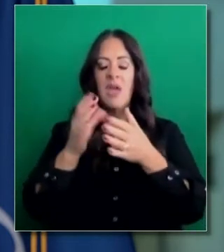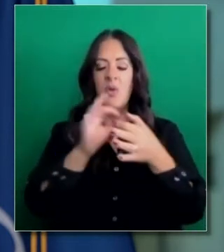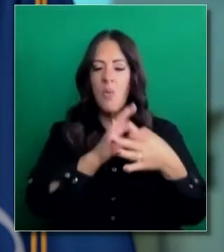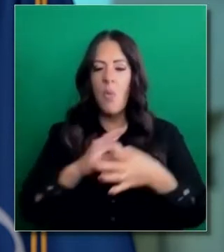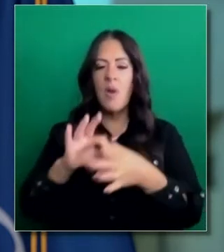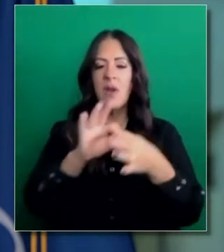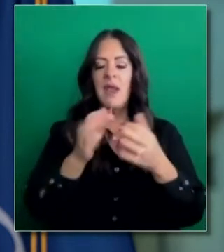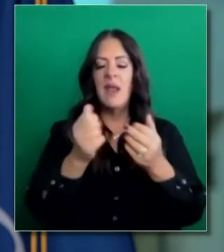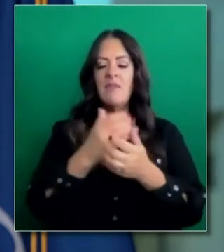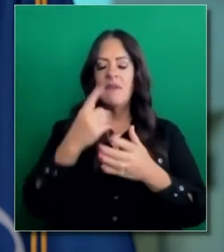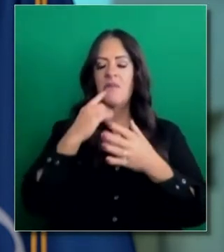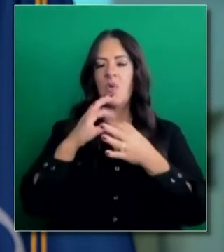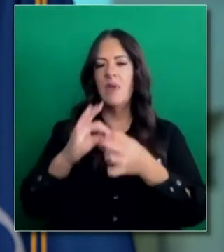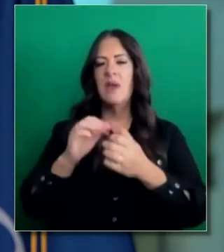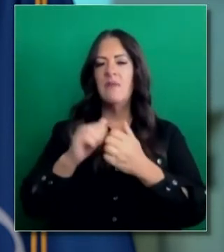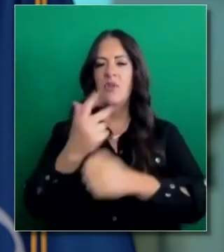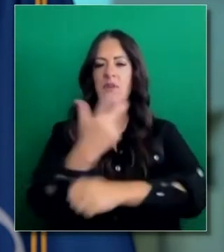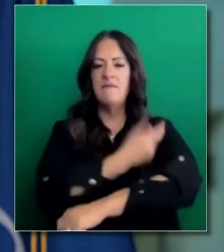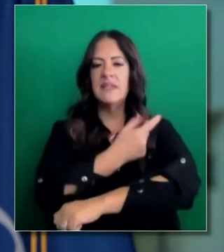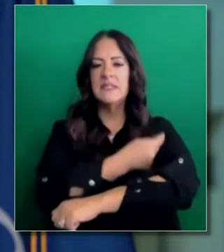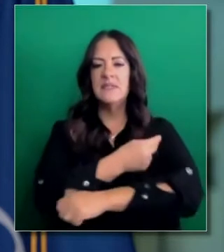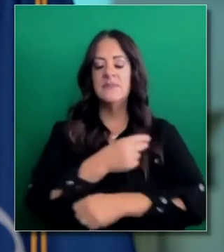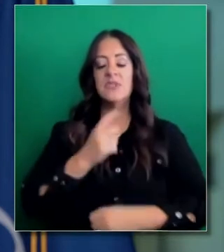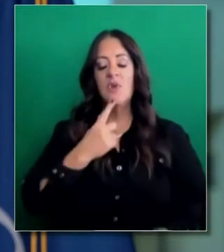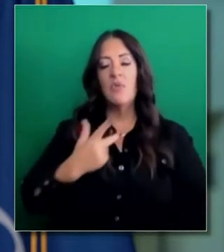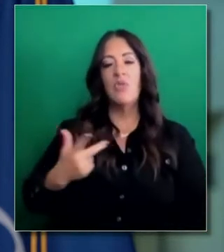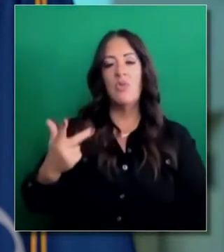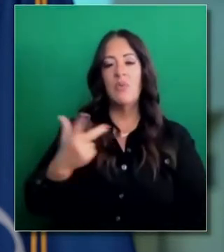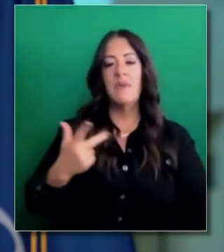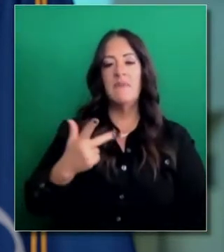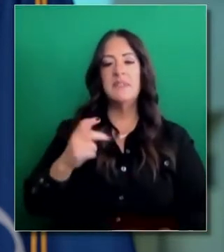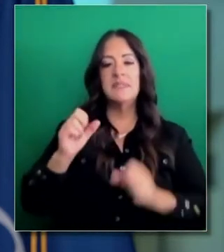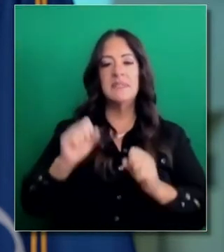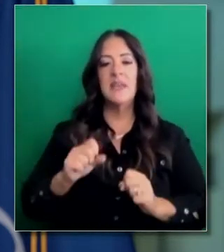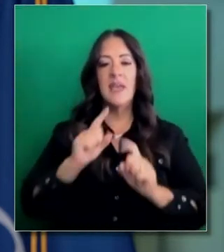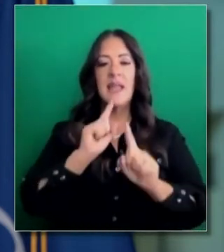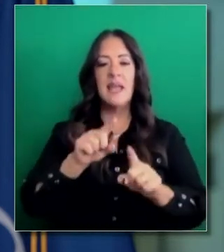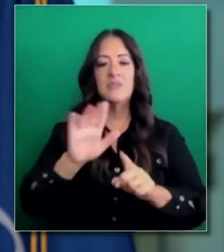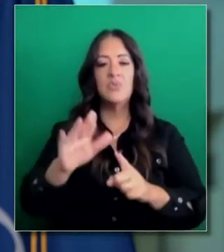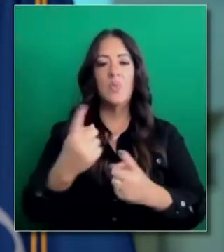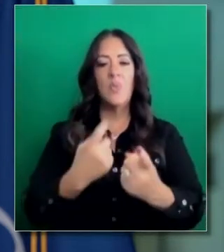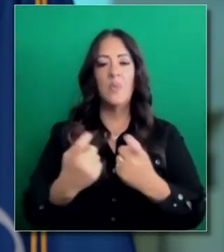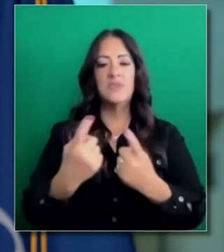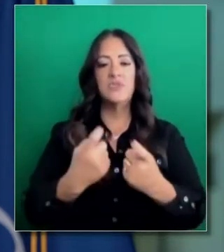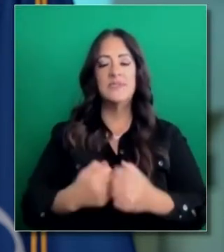y los tres estamos disponibles para responder cualquier pregunta que tengan